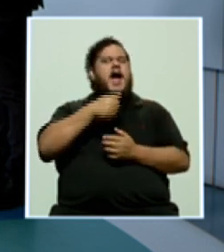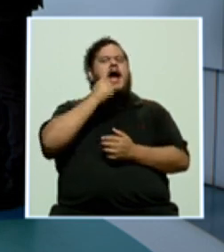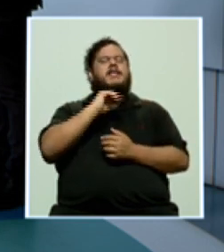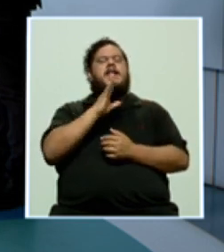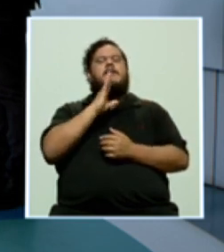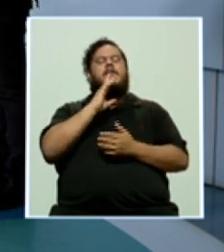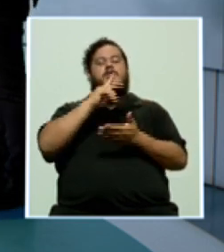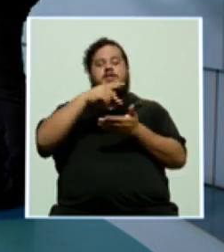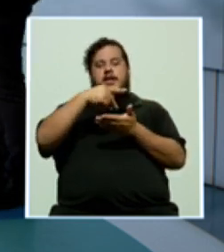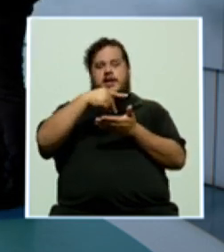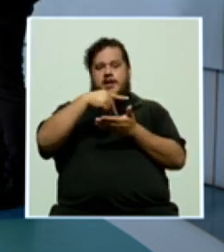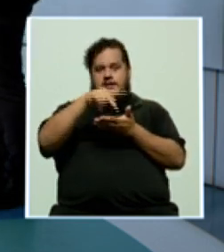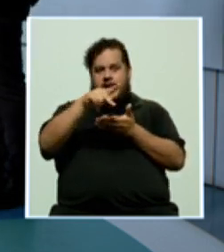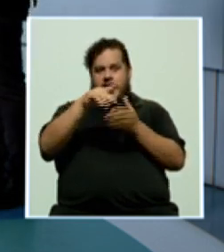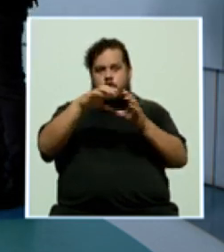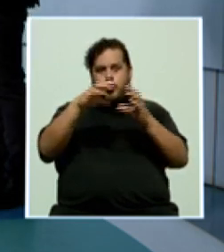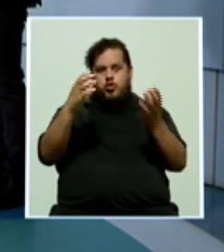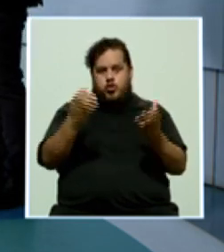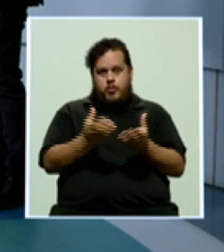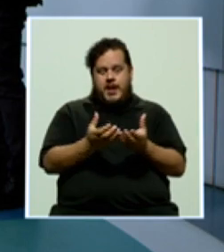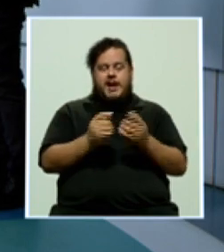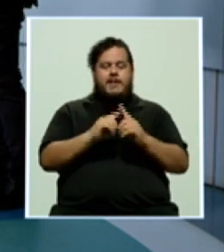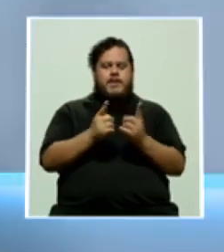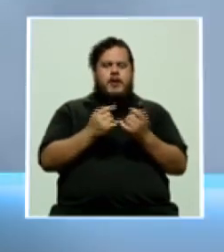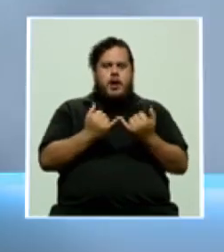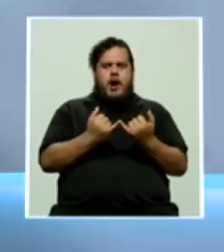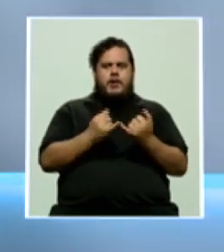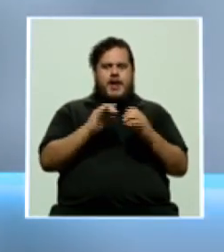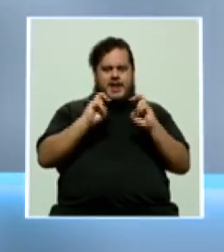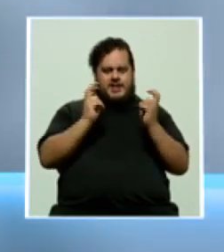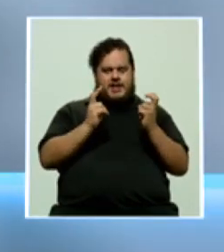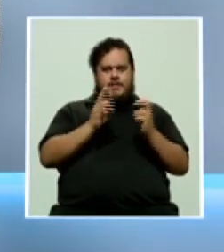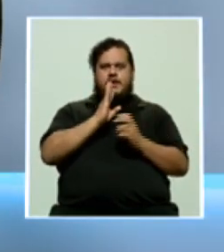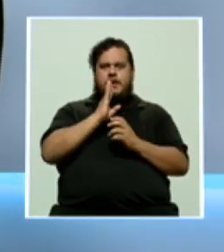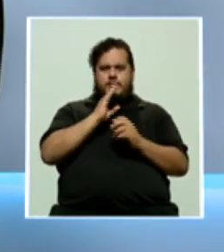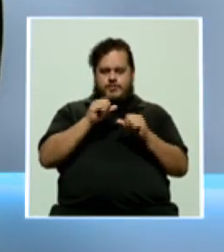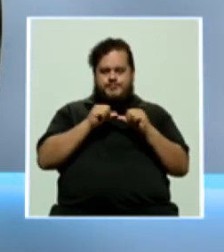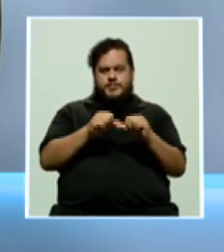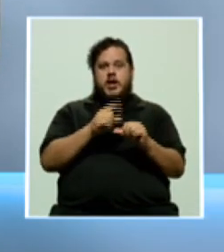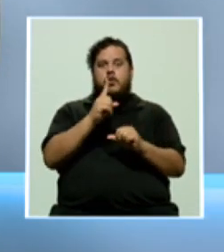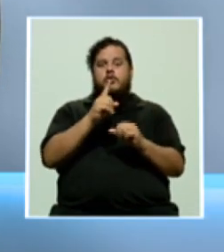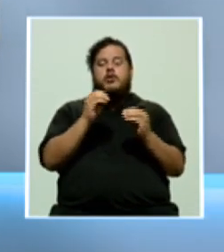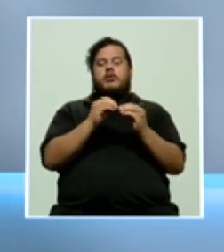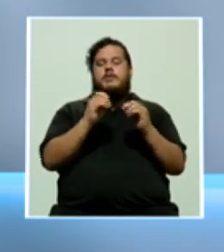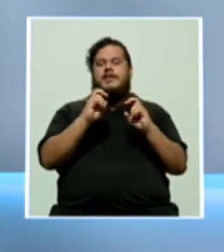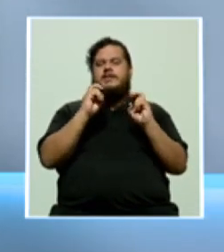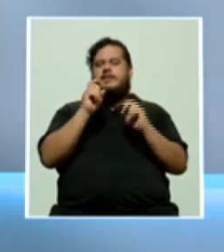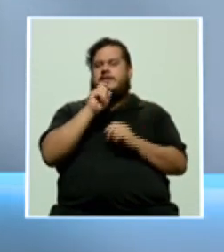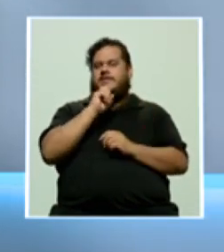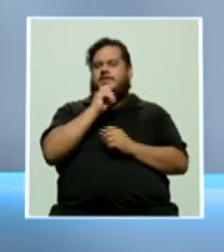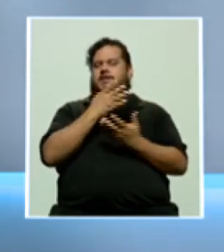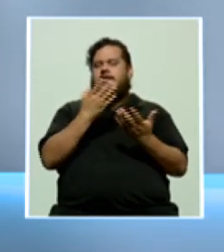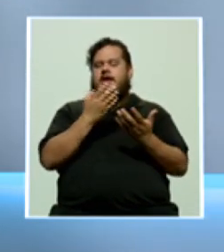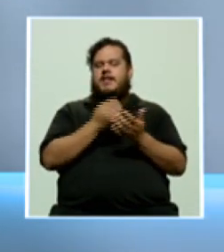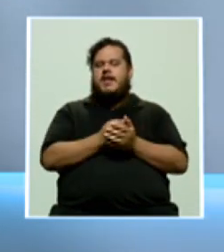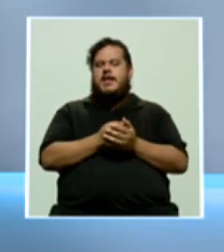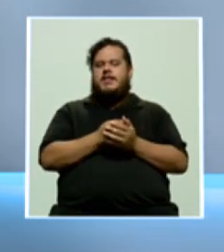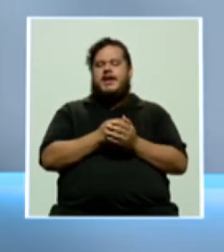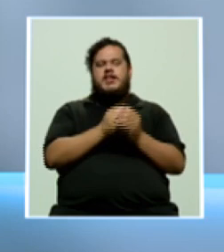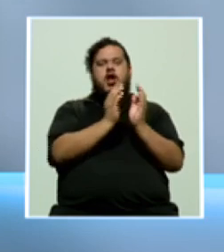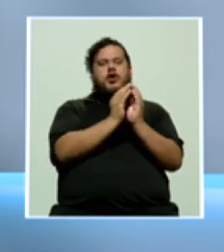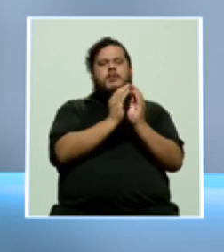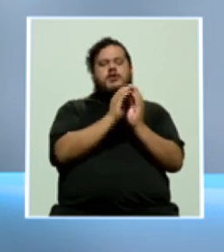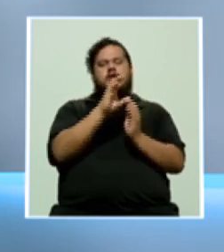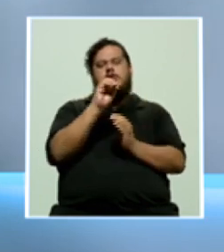es uno de estos. Pero el tema que vamos a ver a continuación, por supuesto, es uno de los más complicados y es el de las convenciones colectivas.